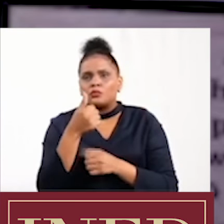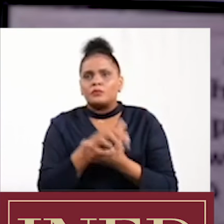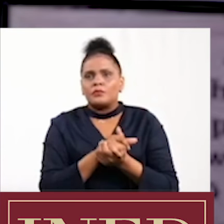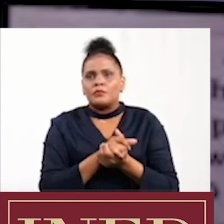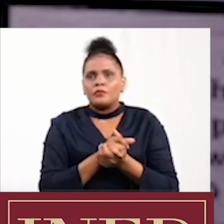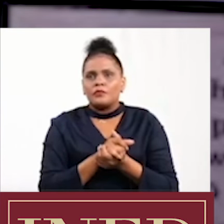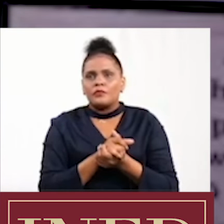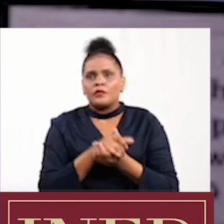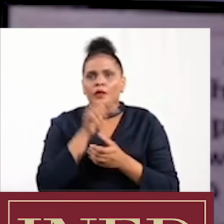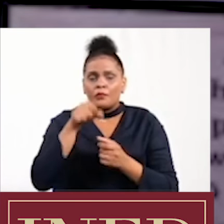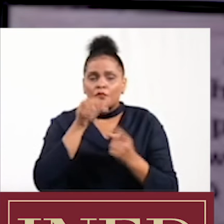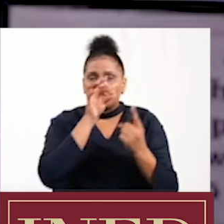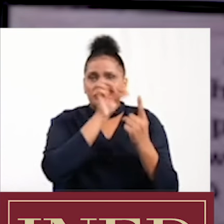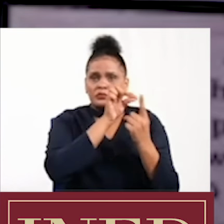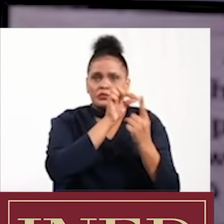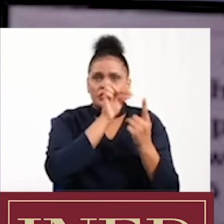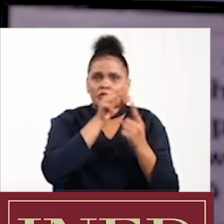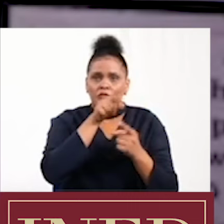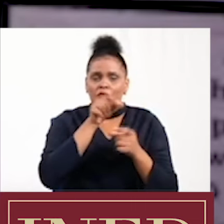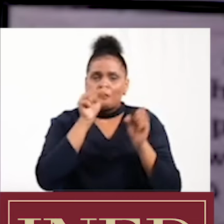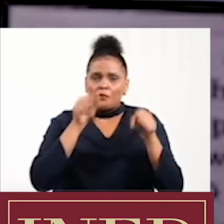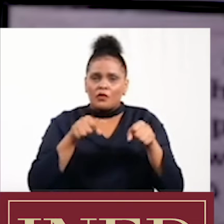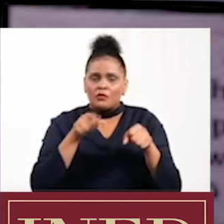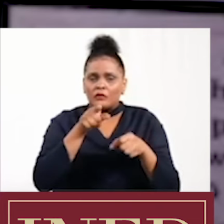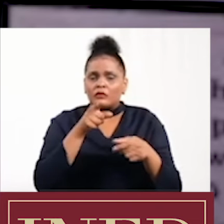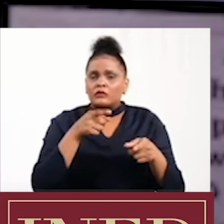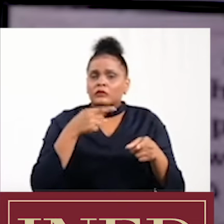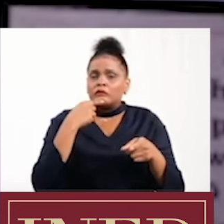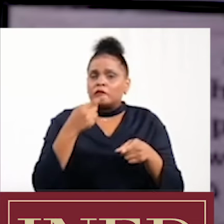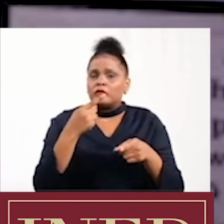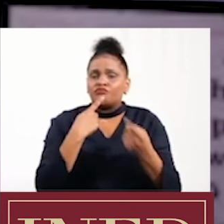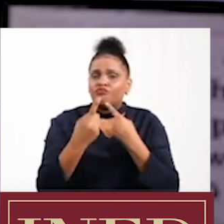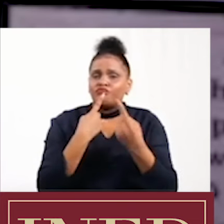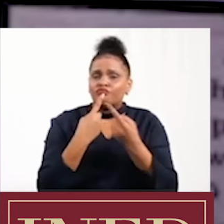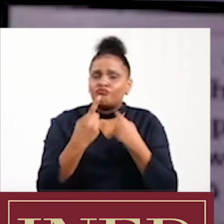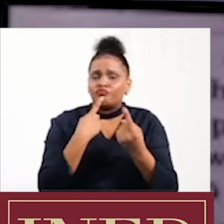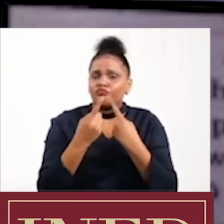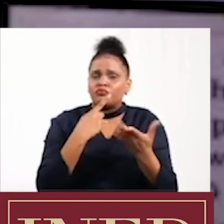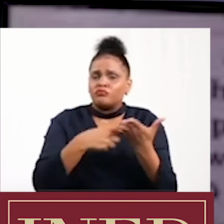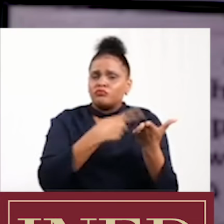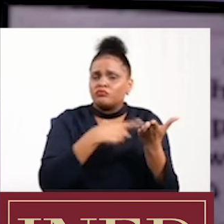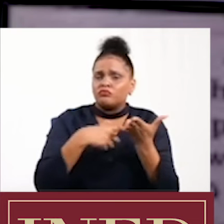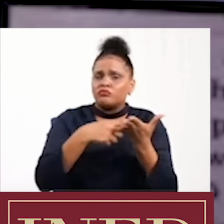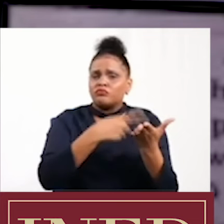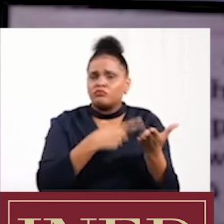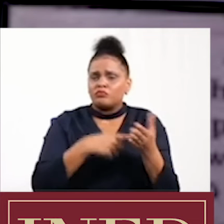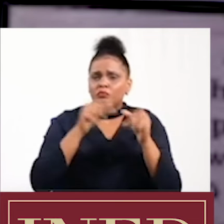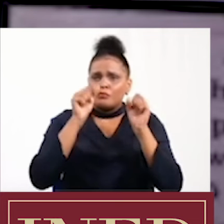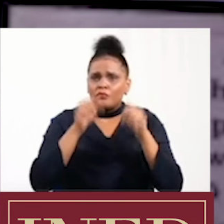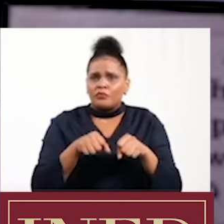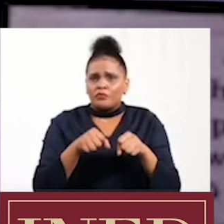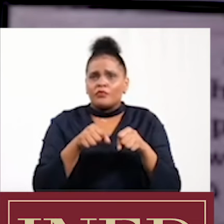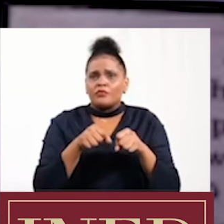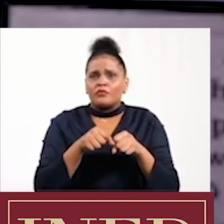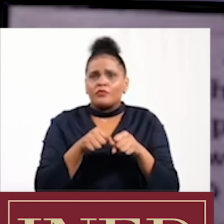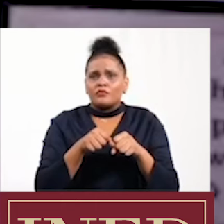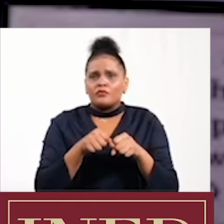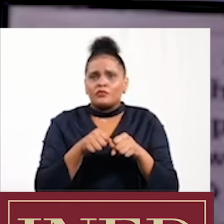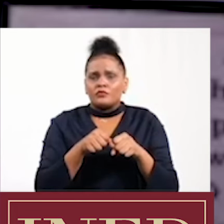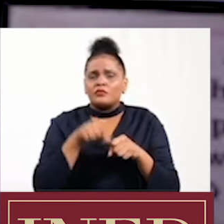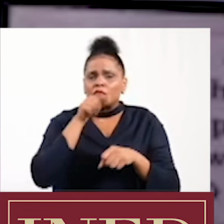que es mucho mejor ir a este tipo de debates con una evidencia sólida que simplemente hablar o discutir en base